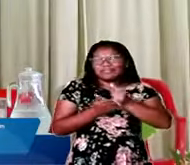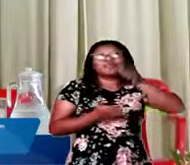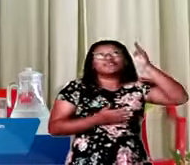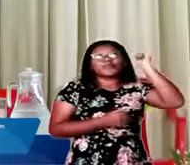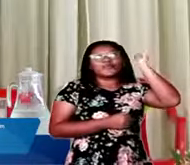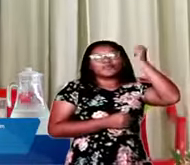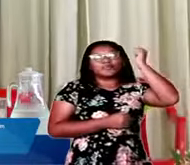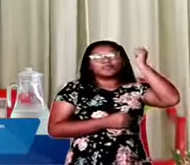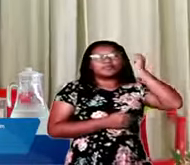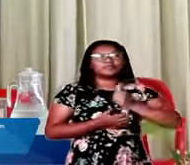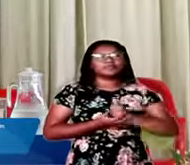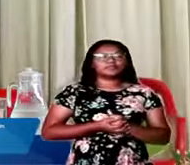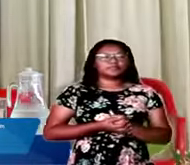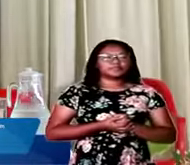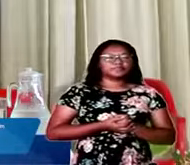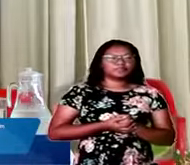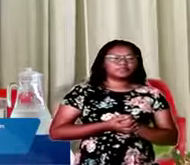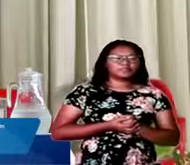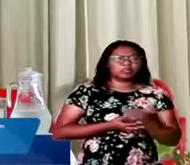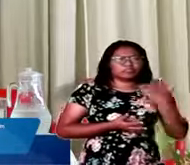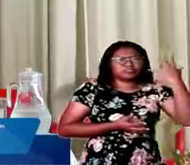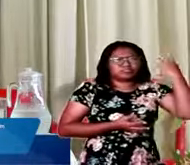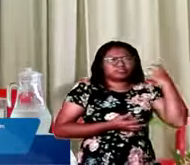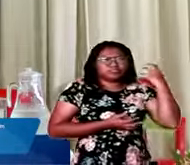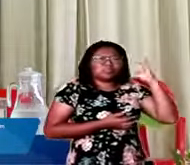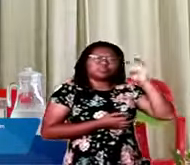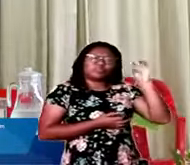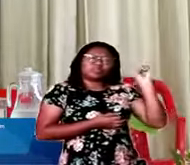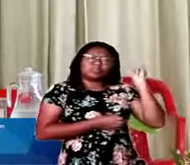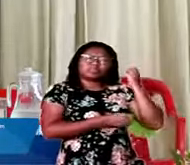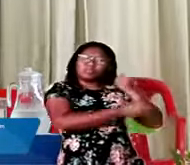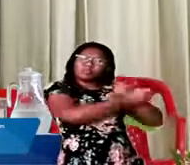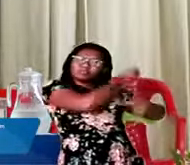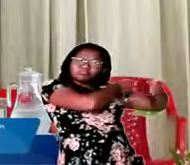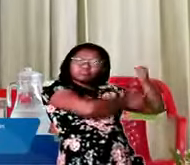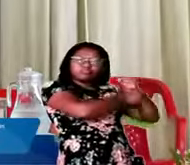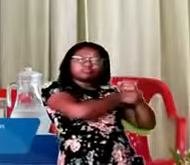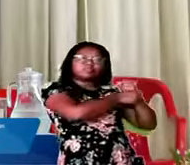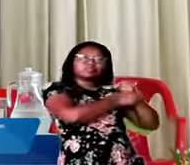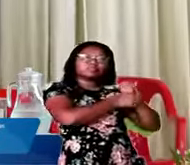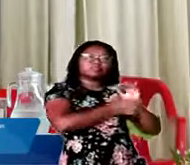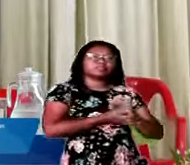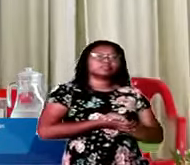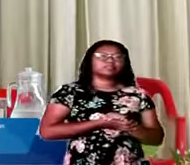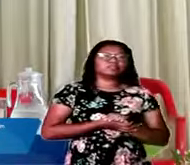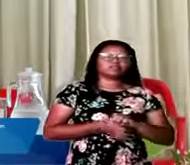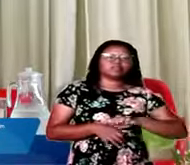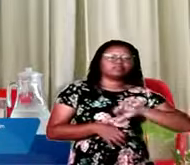A partir de la década de los 90 se habla mucho de la empatía.